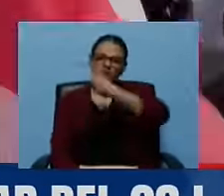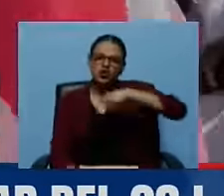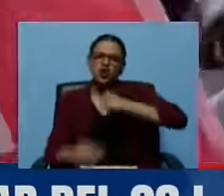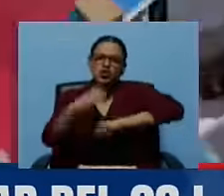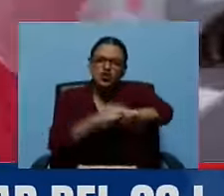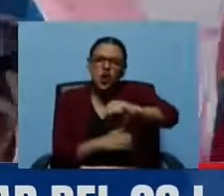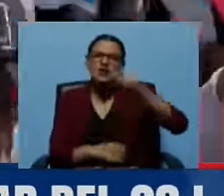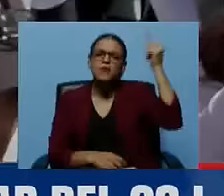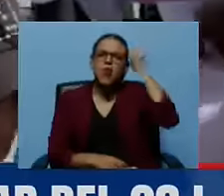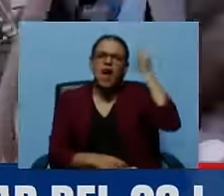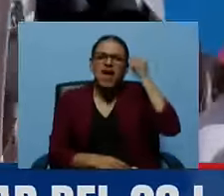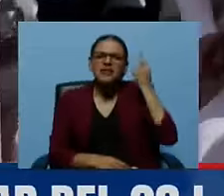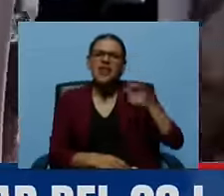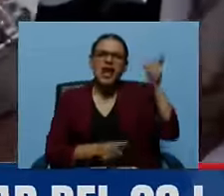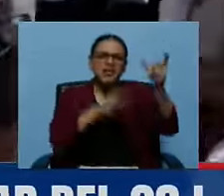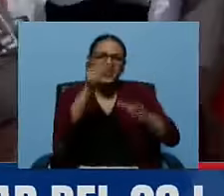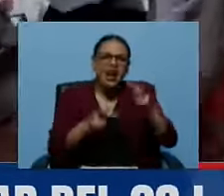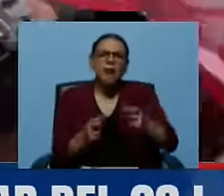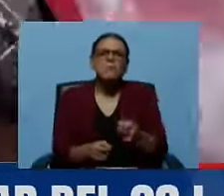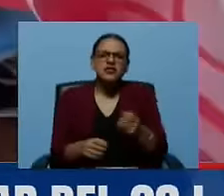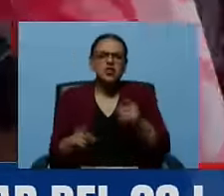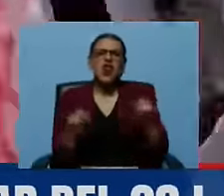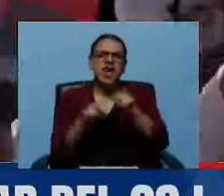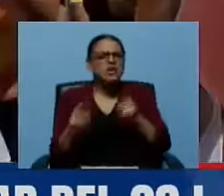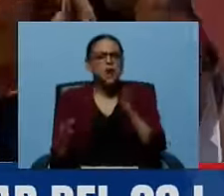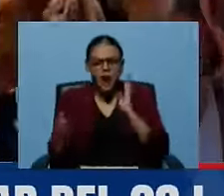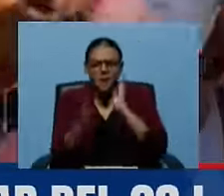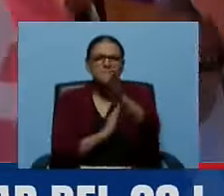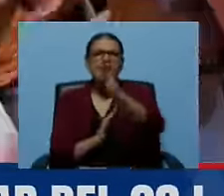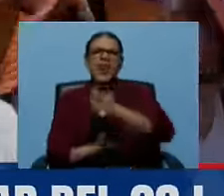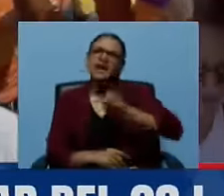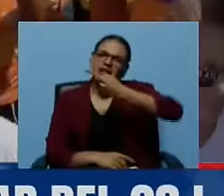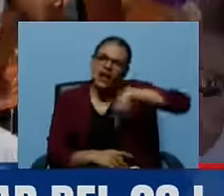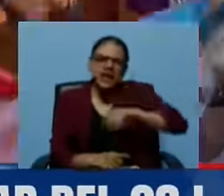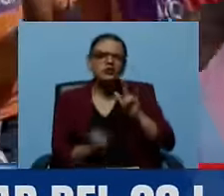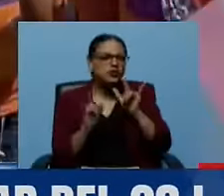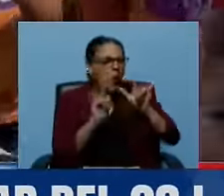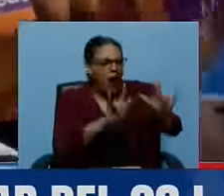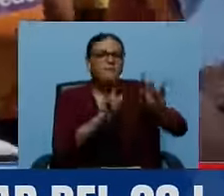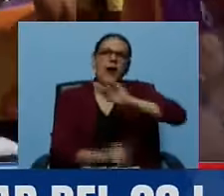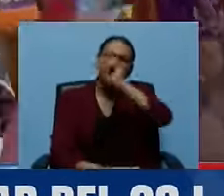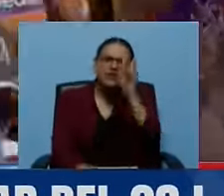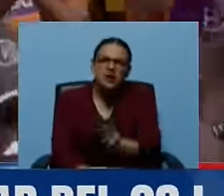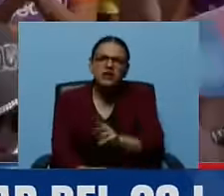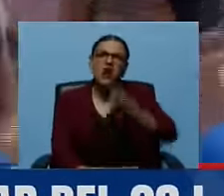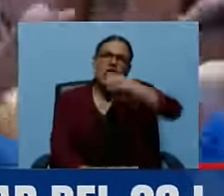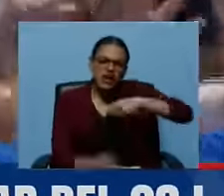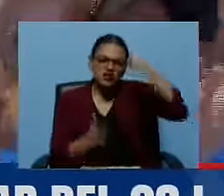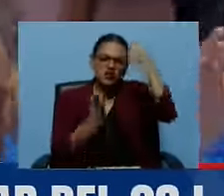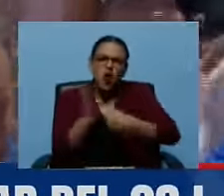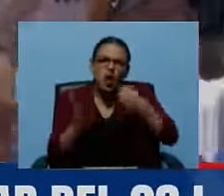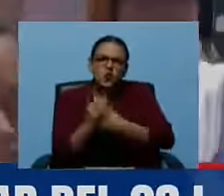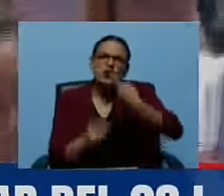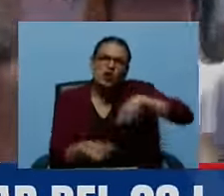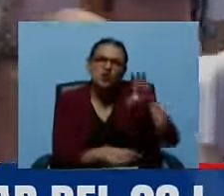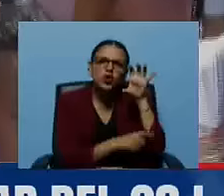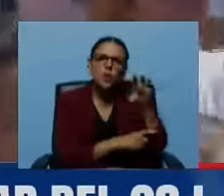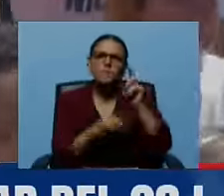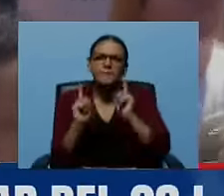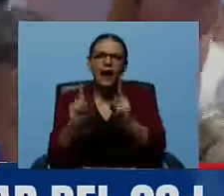el día de la gente echada para adelante, de los que amamos a Venezuela, de los que luchamos por nuestra